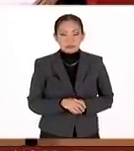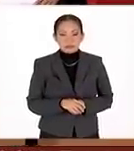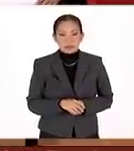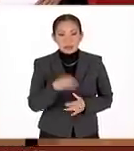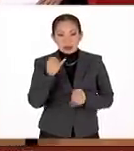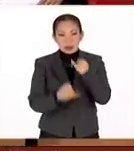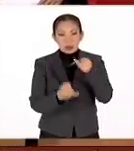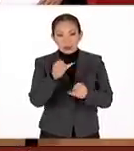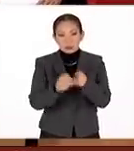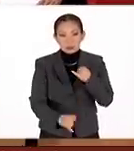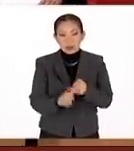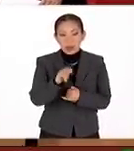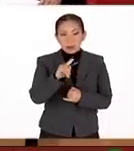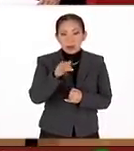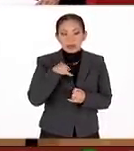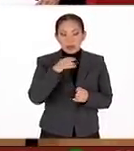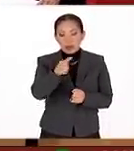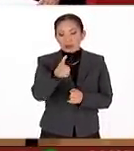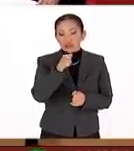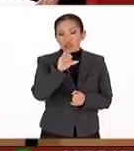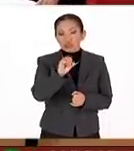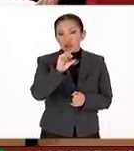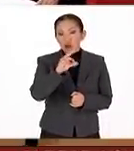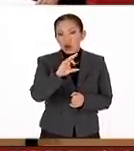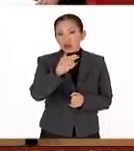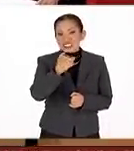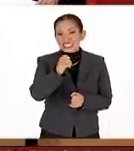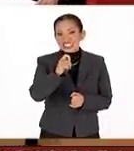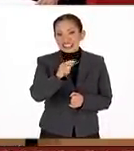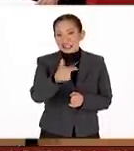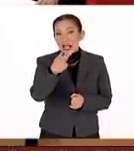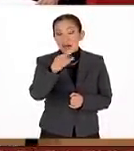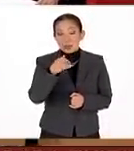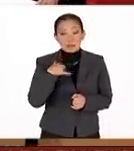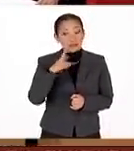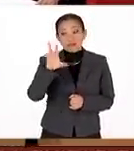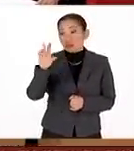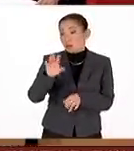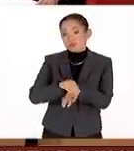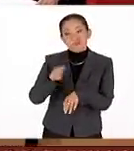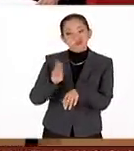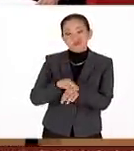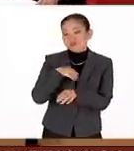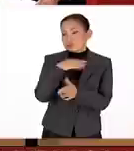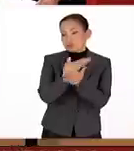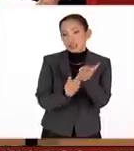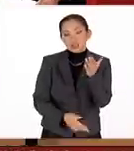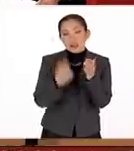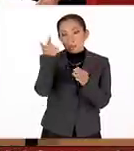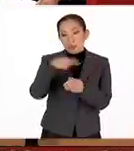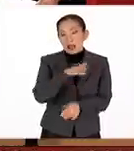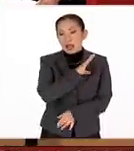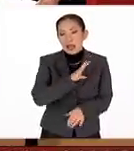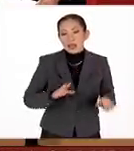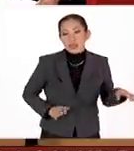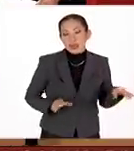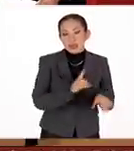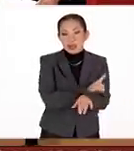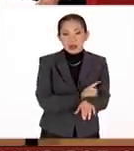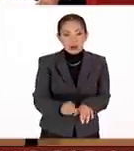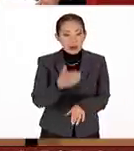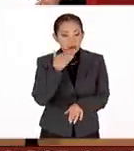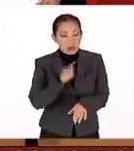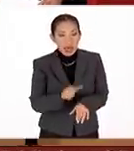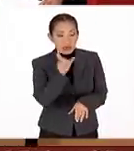magistrado Armando Hernández El caso de Sochi Gálvez a quien se le negó el registro como candidata a una delegación Por no